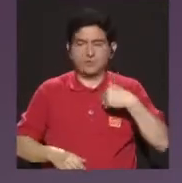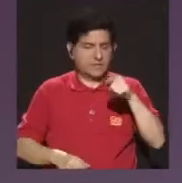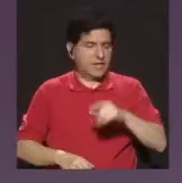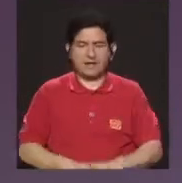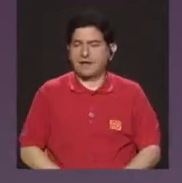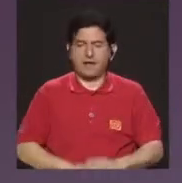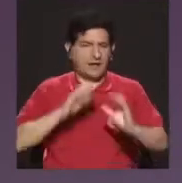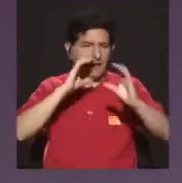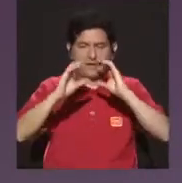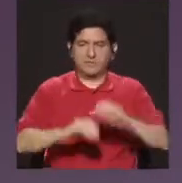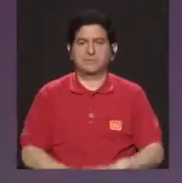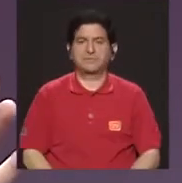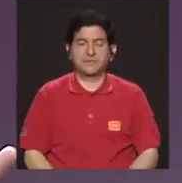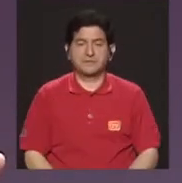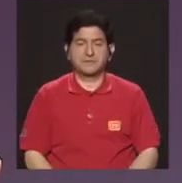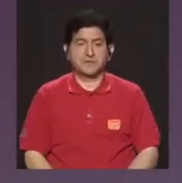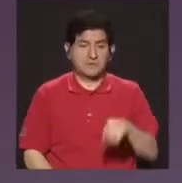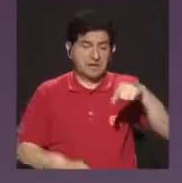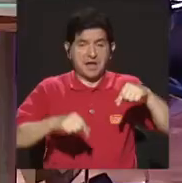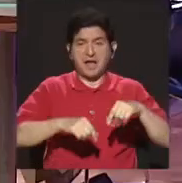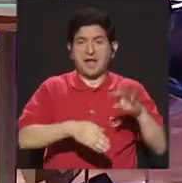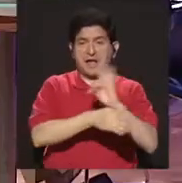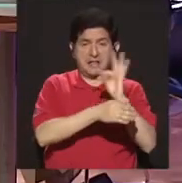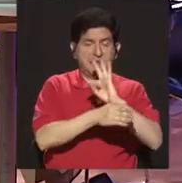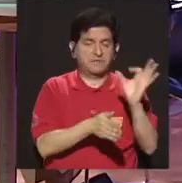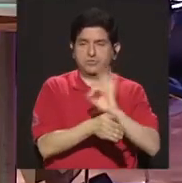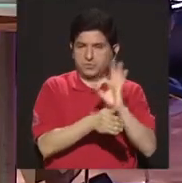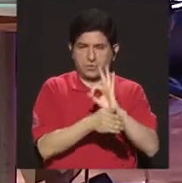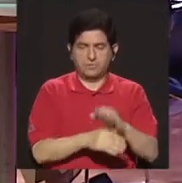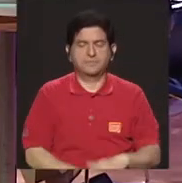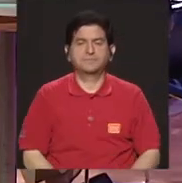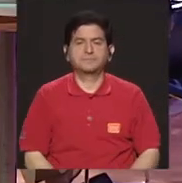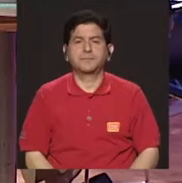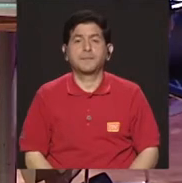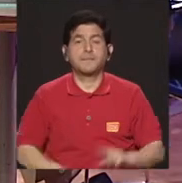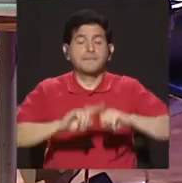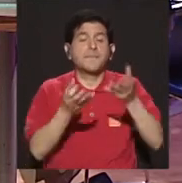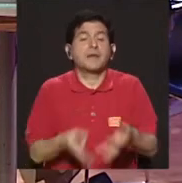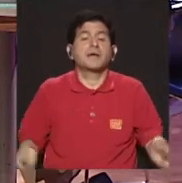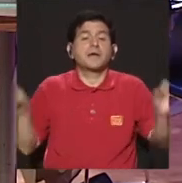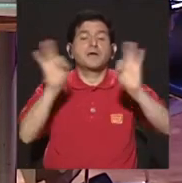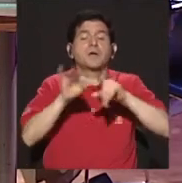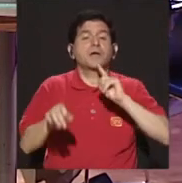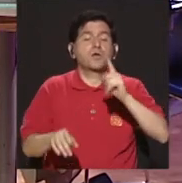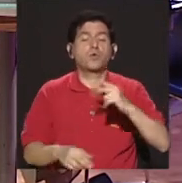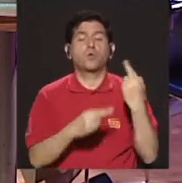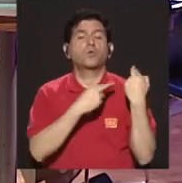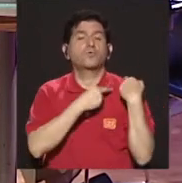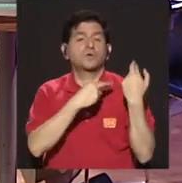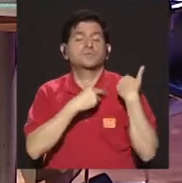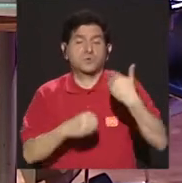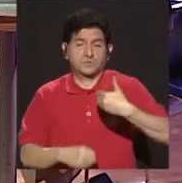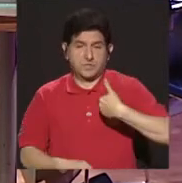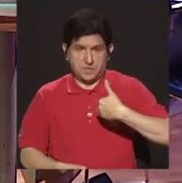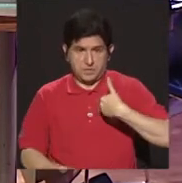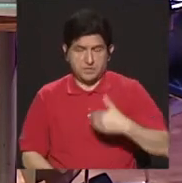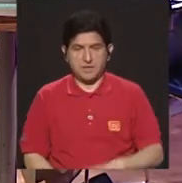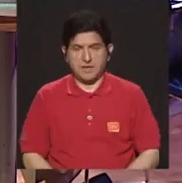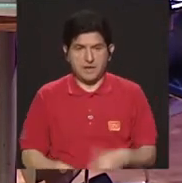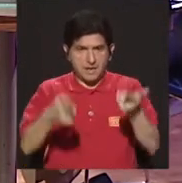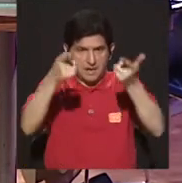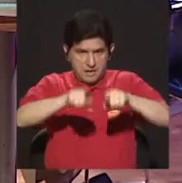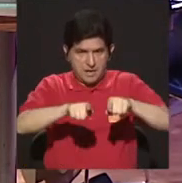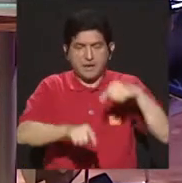vamos a tener nuestra televisión y va a estar no se va a ver la tele o nada exactamente pero también es importante señalar tal vez la responsabilidad que va a tener que haber de parte